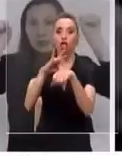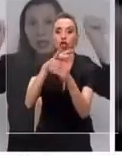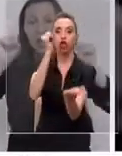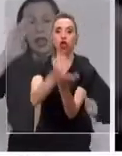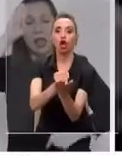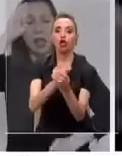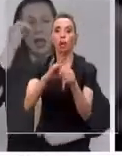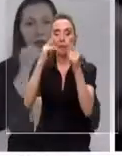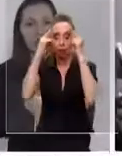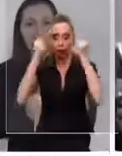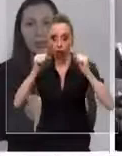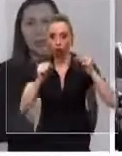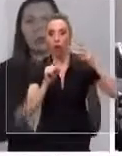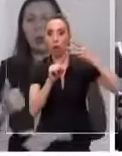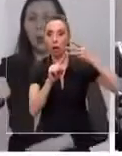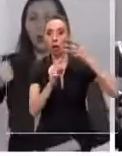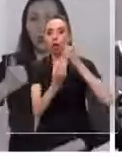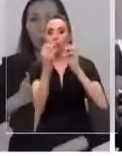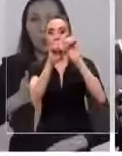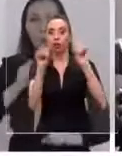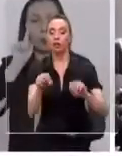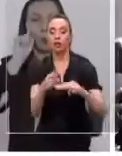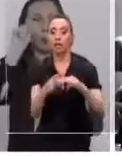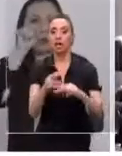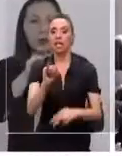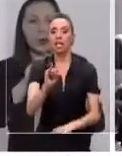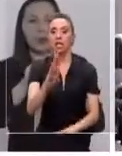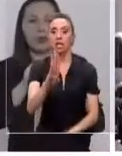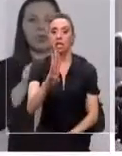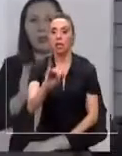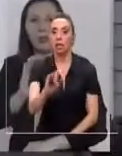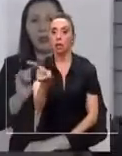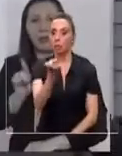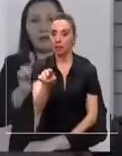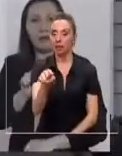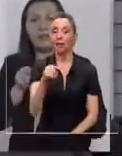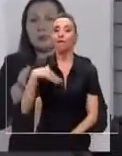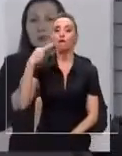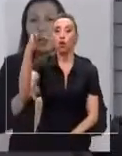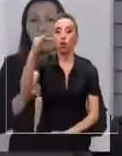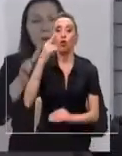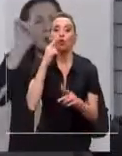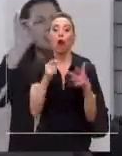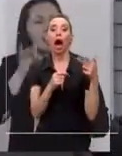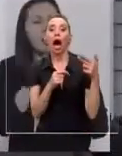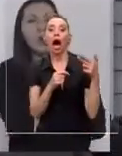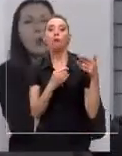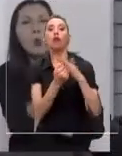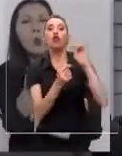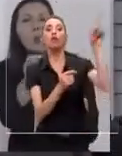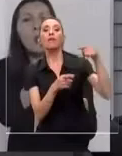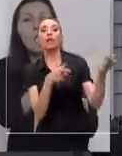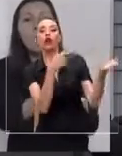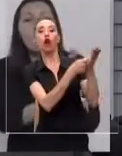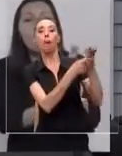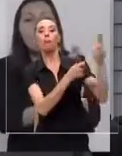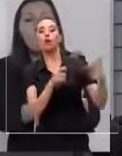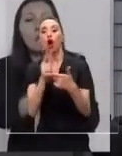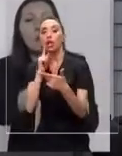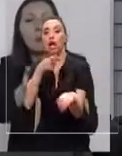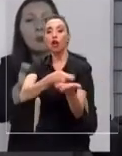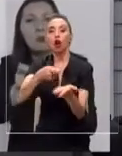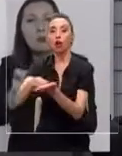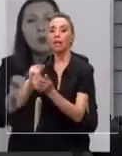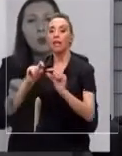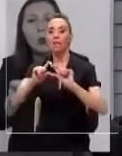psiquiatra. También incorpora un nuevo sistema denominado IBIS, que va a permitir la trazabilidad de las armas de fuego y de las